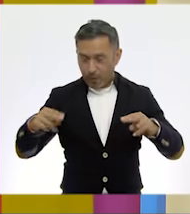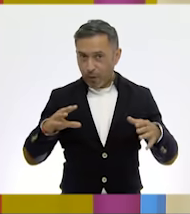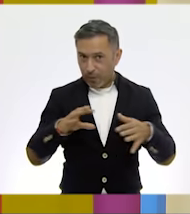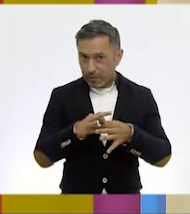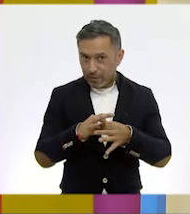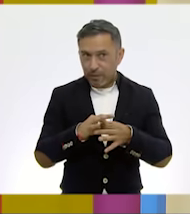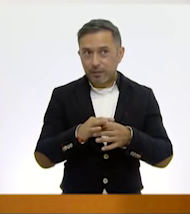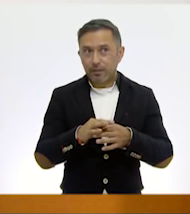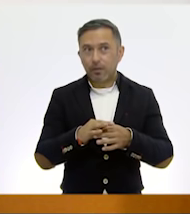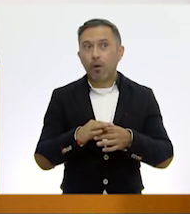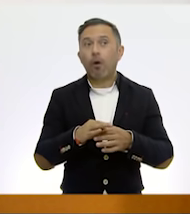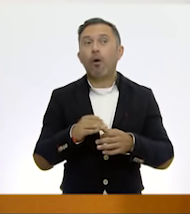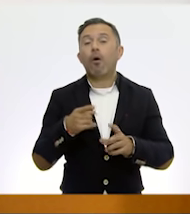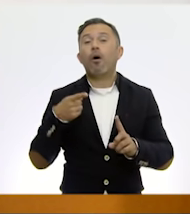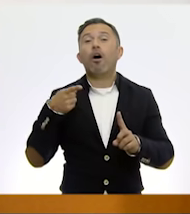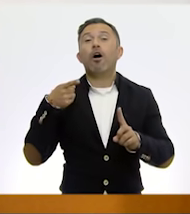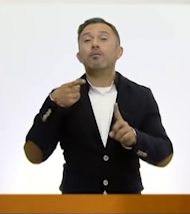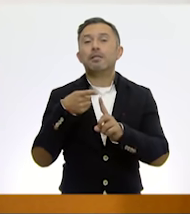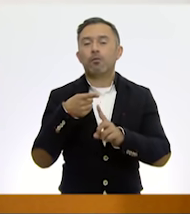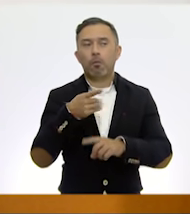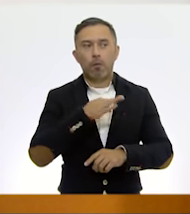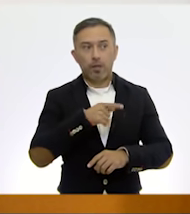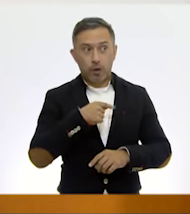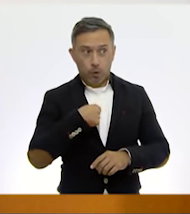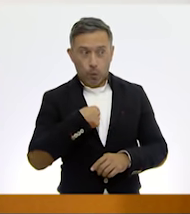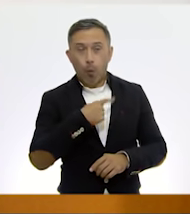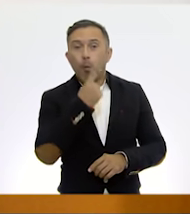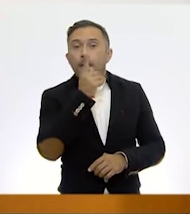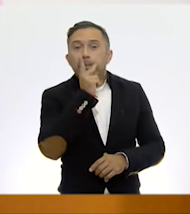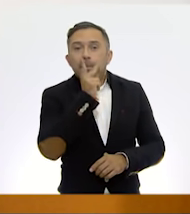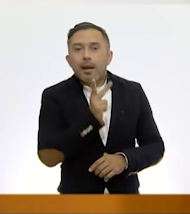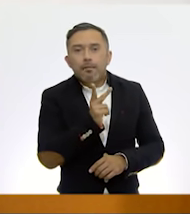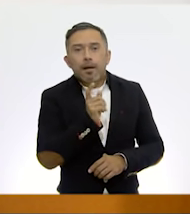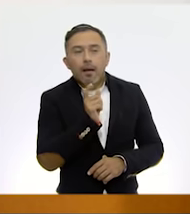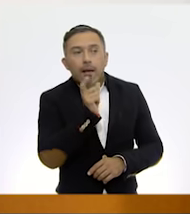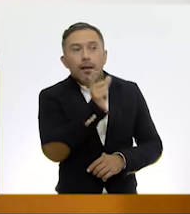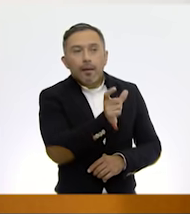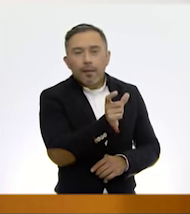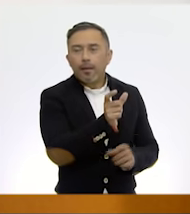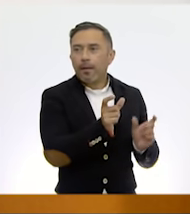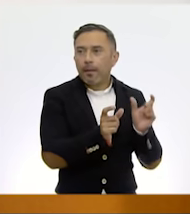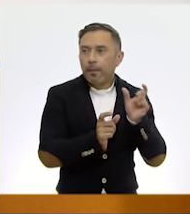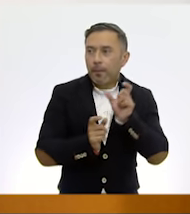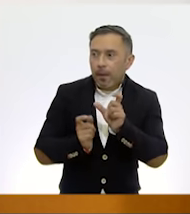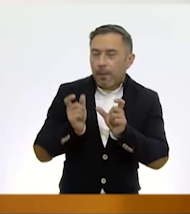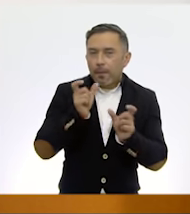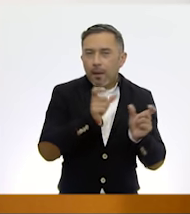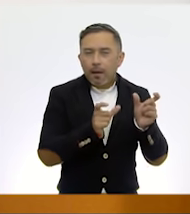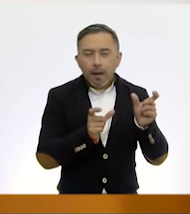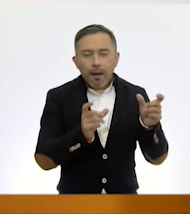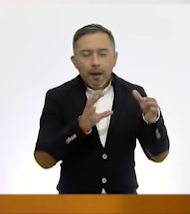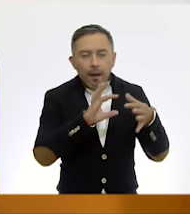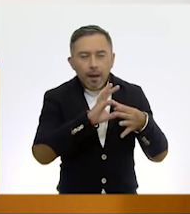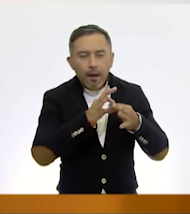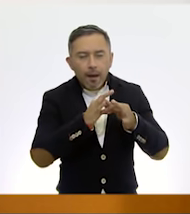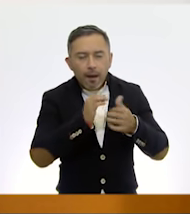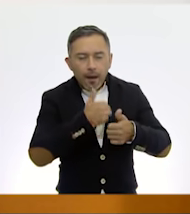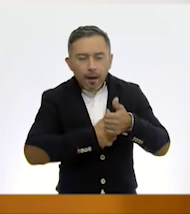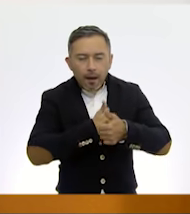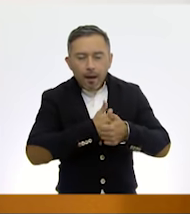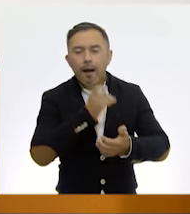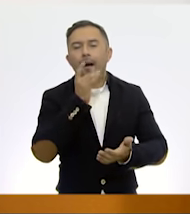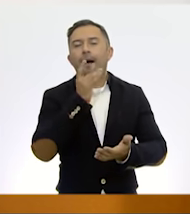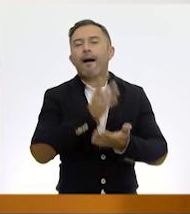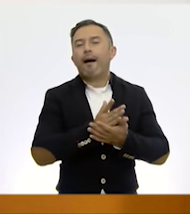La intención es que Eric, por medio de solamente yo que le dé una palabra, trate de adivinar el objeto que le estoy diciendo. Él también me tiene que